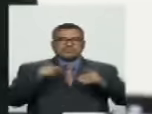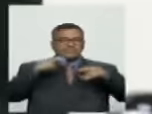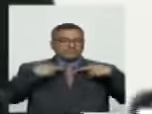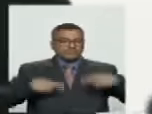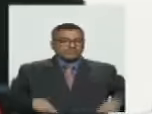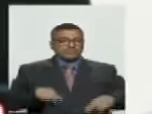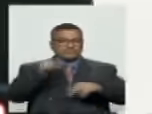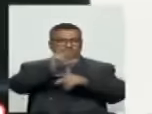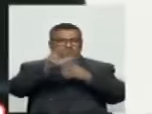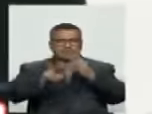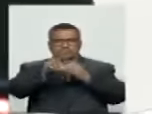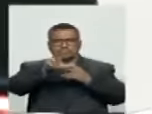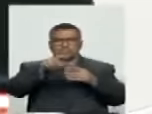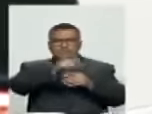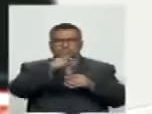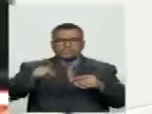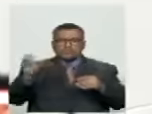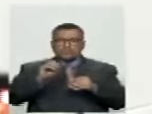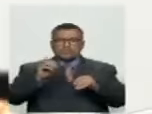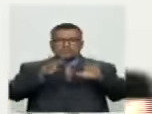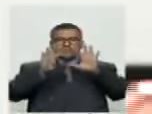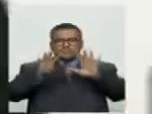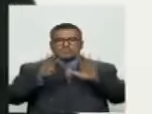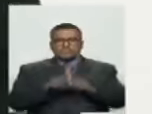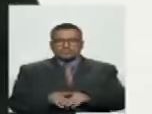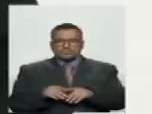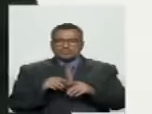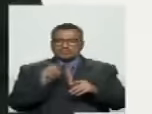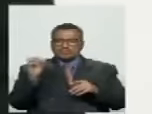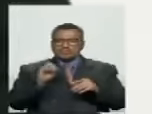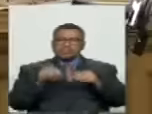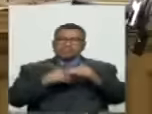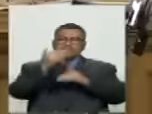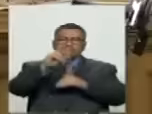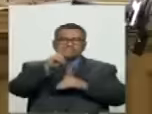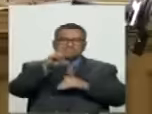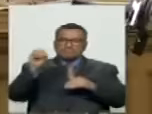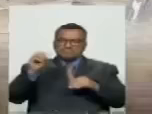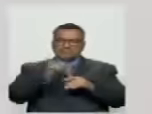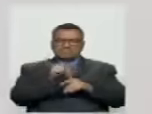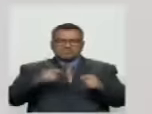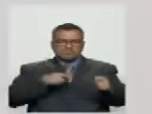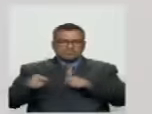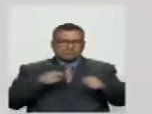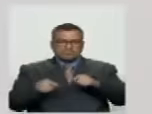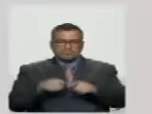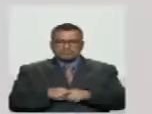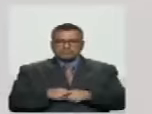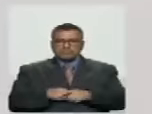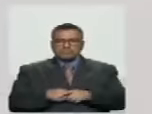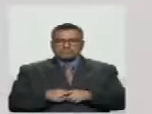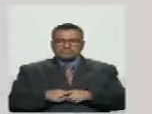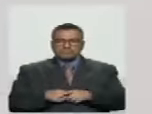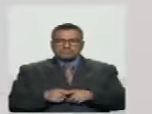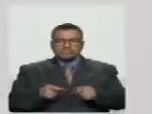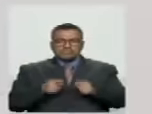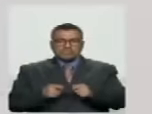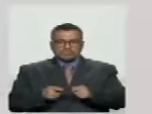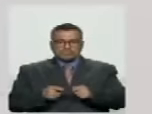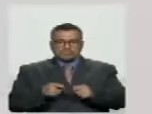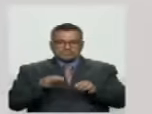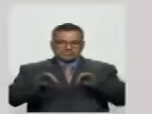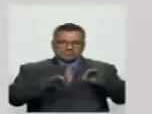humanos, tres personas, o nueve, no llegan a 20, controlan, intentan